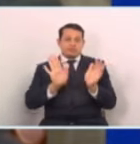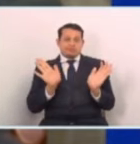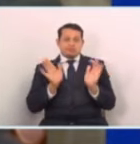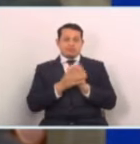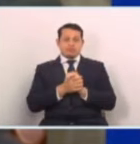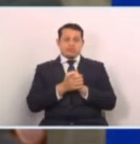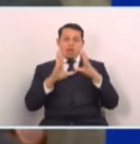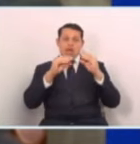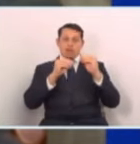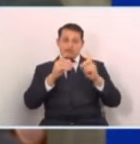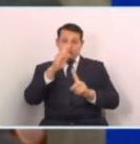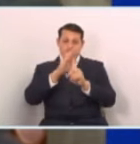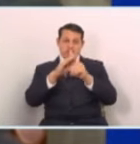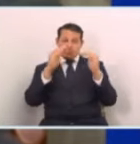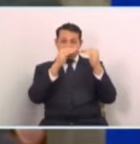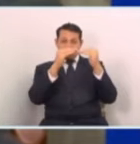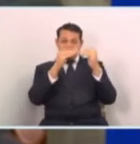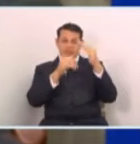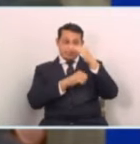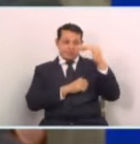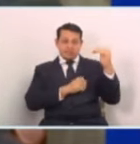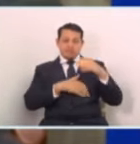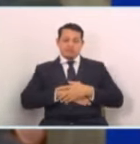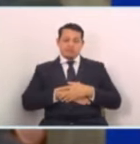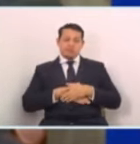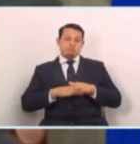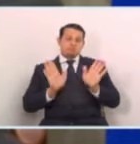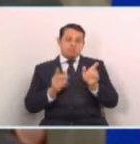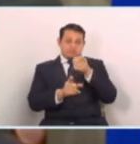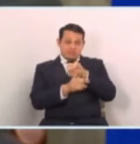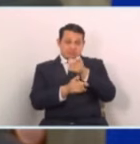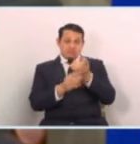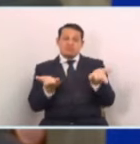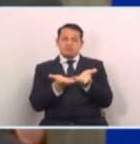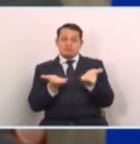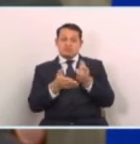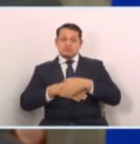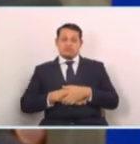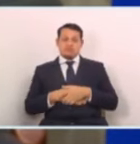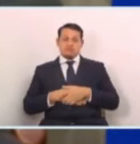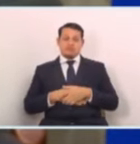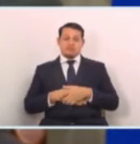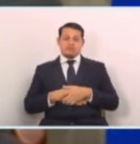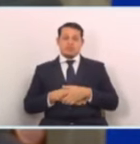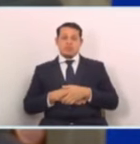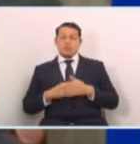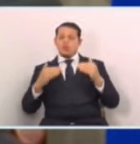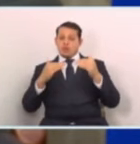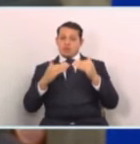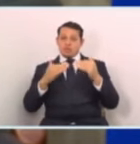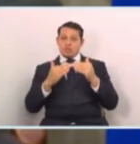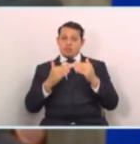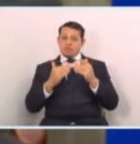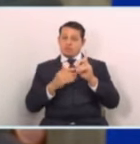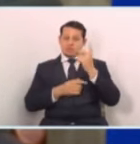siempre hablamos de que debe de existir igualdad en nuestro país. Bueno, precisamente eso es lo que se va a hacer. Y para también,